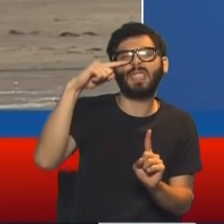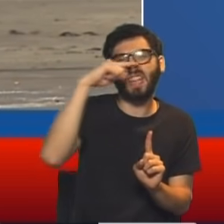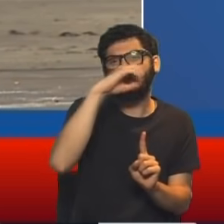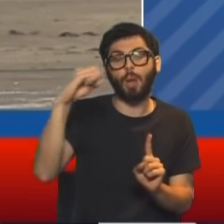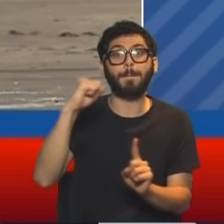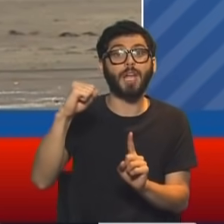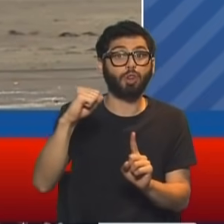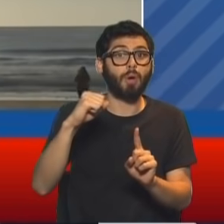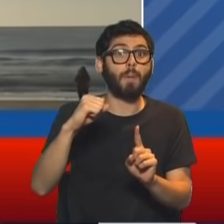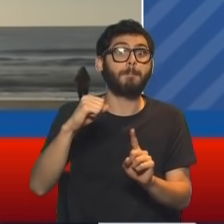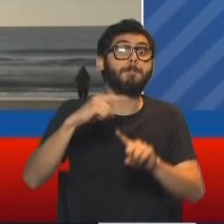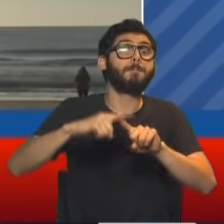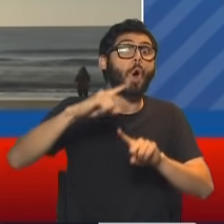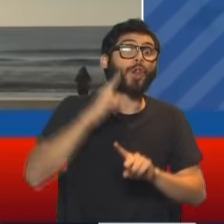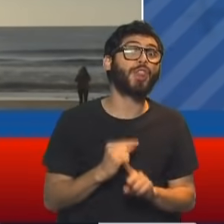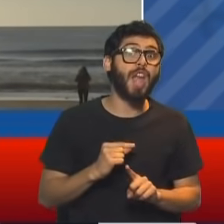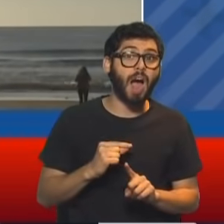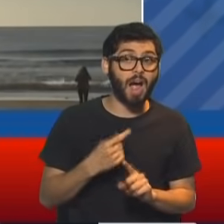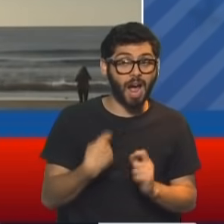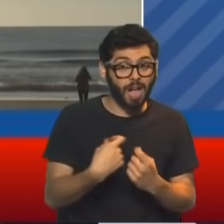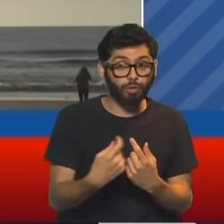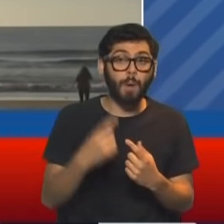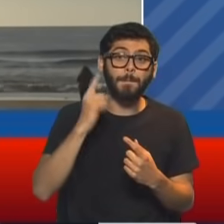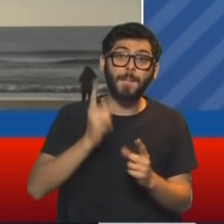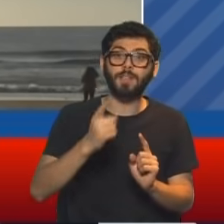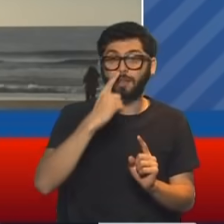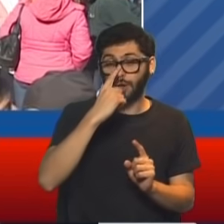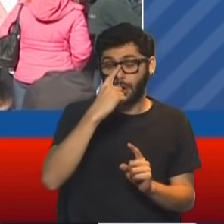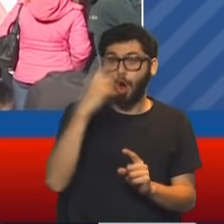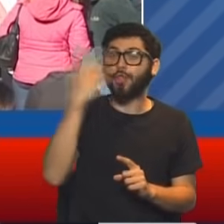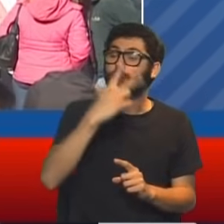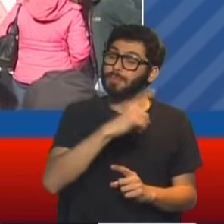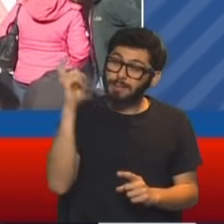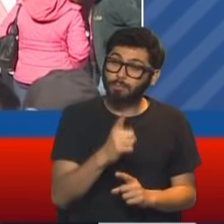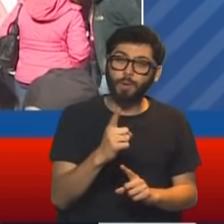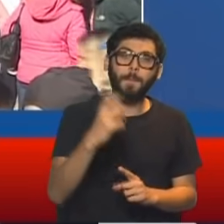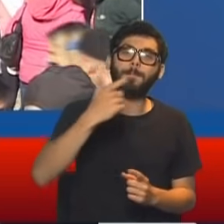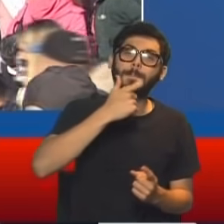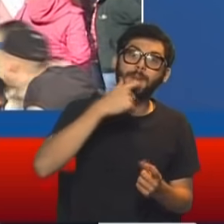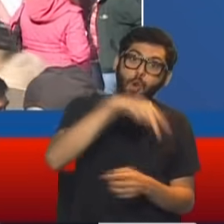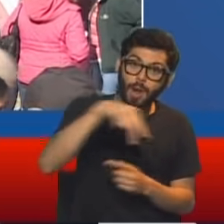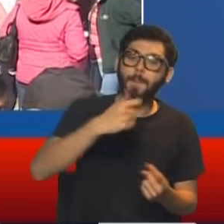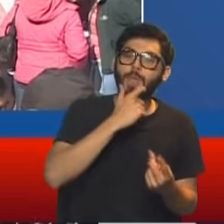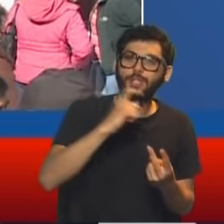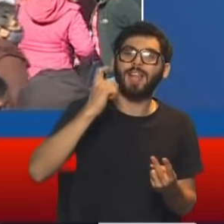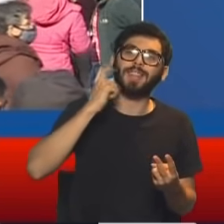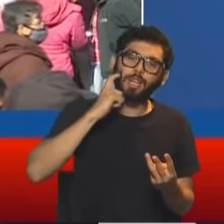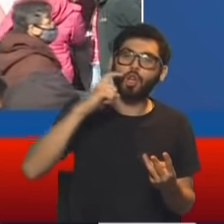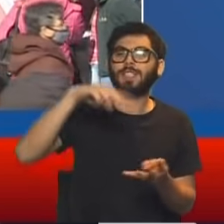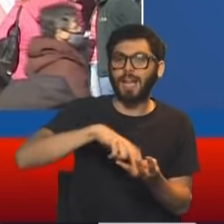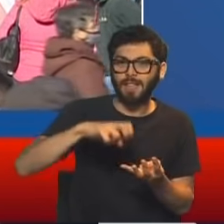2.700 pesos por día. E importante esto, ocupación plena directamente en Neuquén, Mendoza, Entre Ríos, Salta, San Luis,